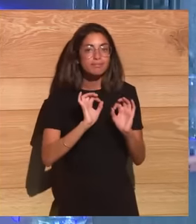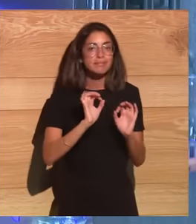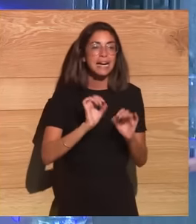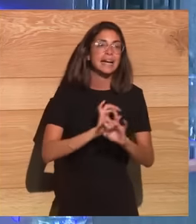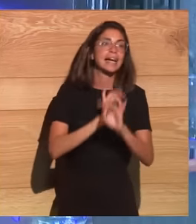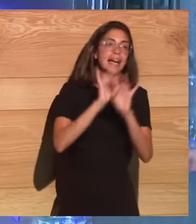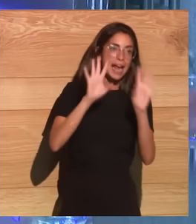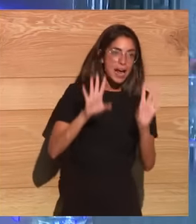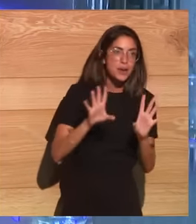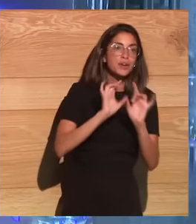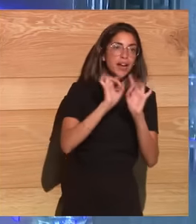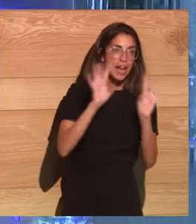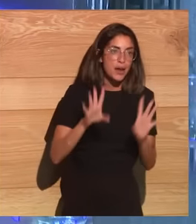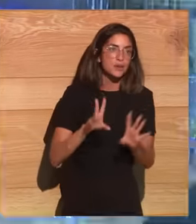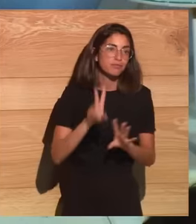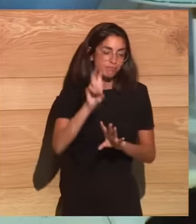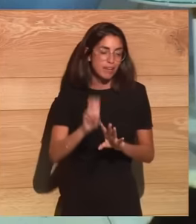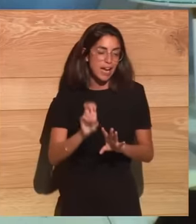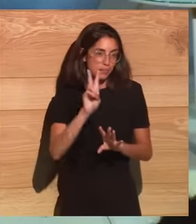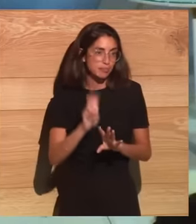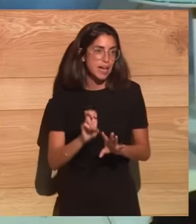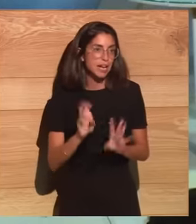pero...